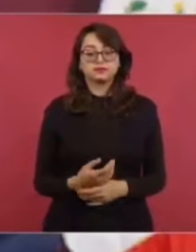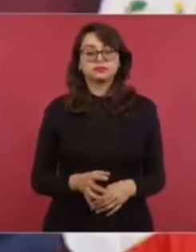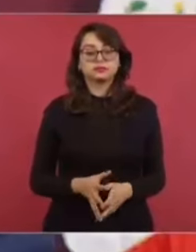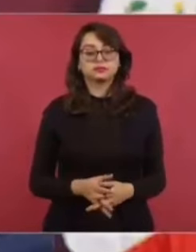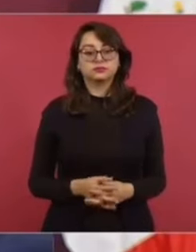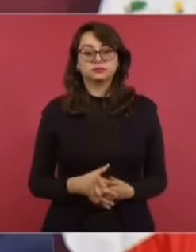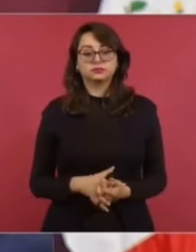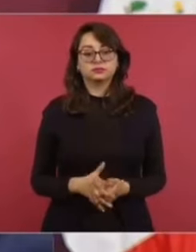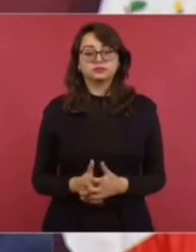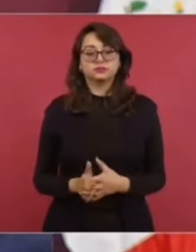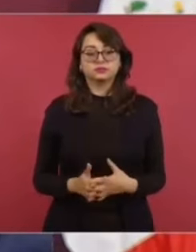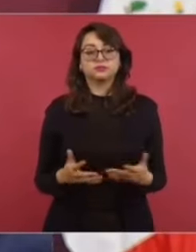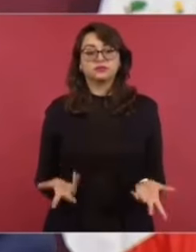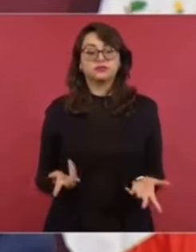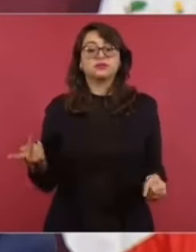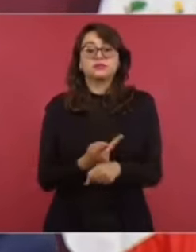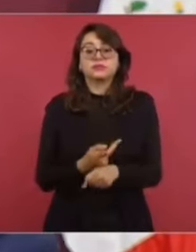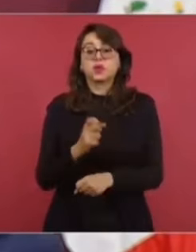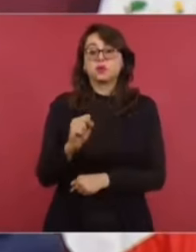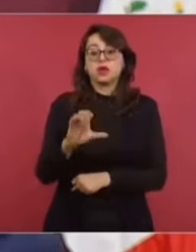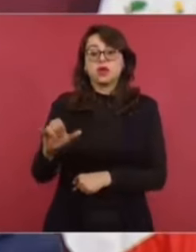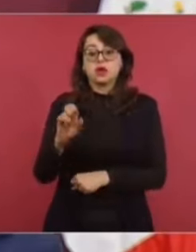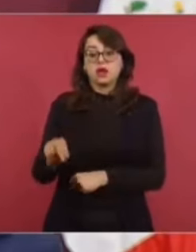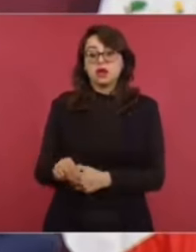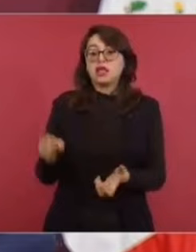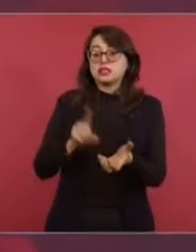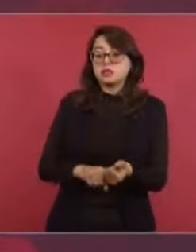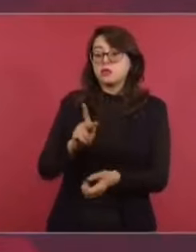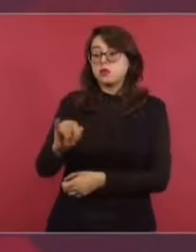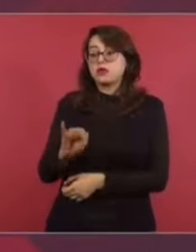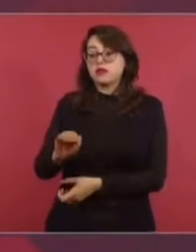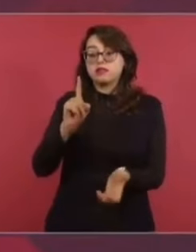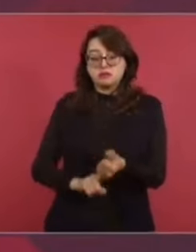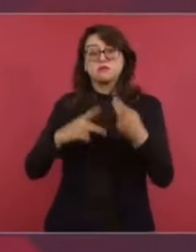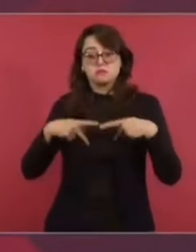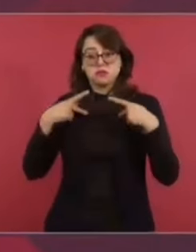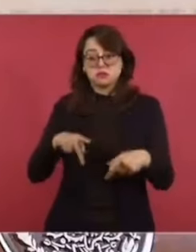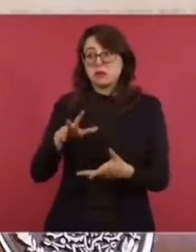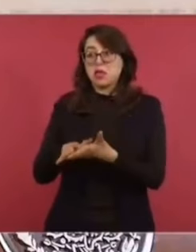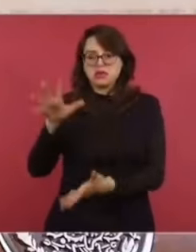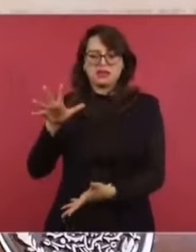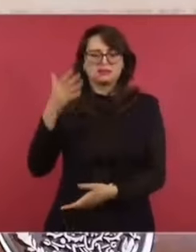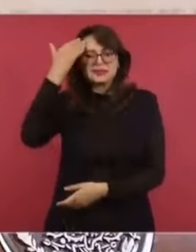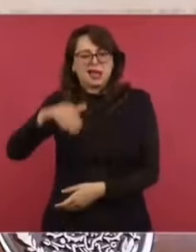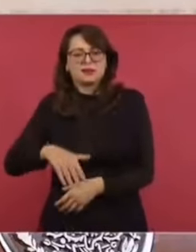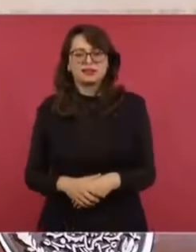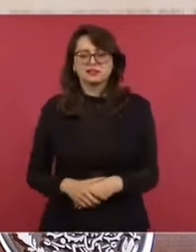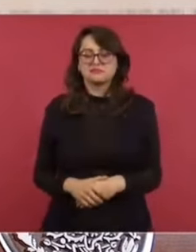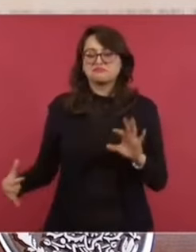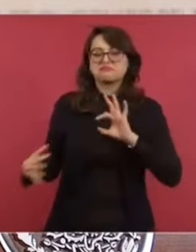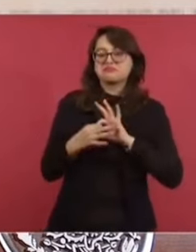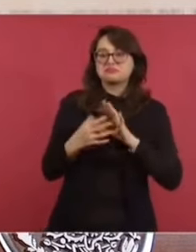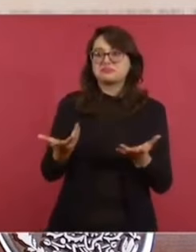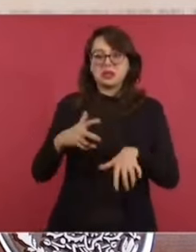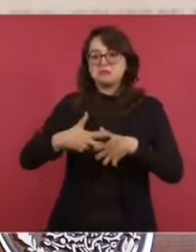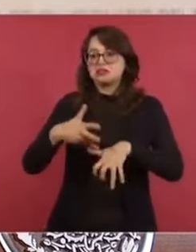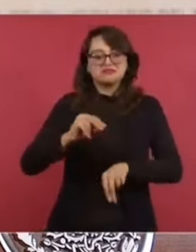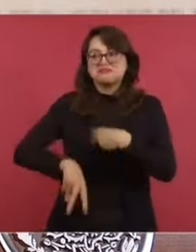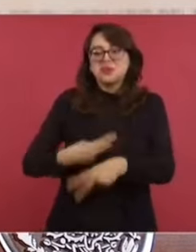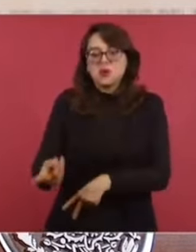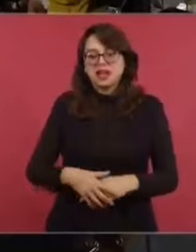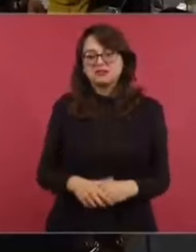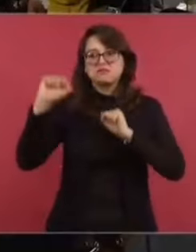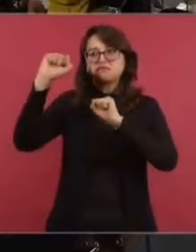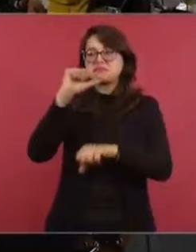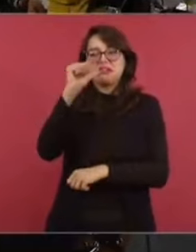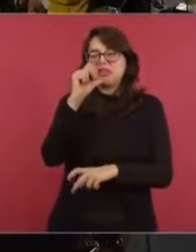Porque además la mayoría de los trabajadores de la Corte, del Poder Judicial, simpatizan con nosotros. Por eso no asistieron